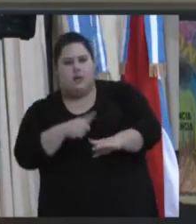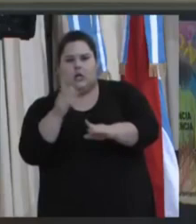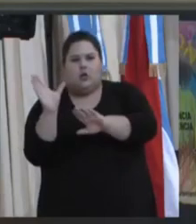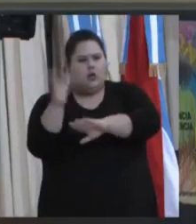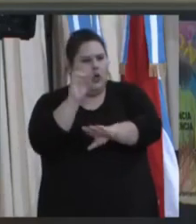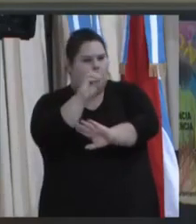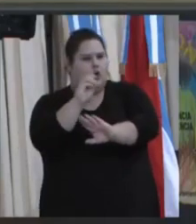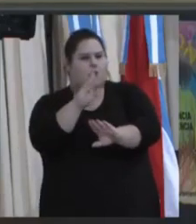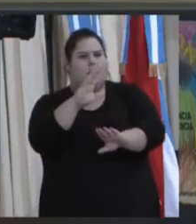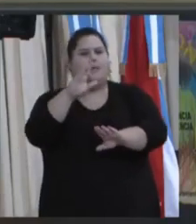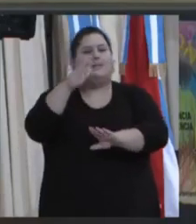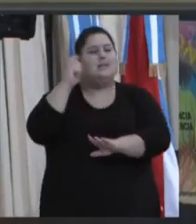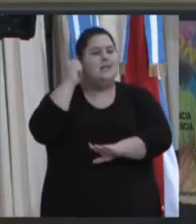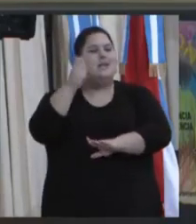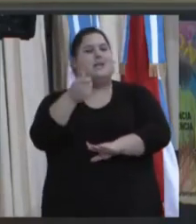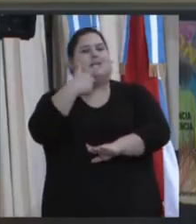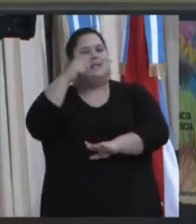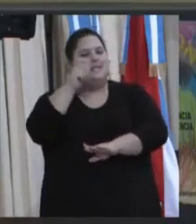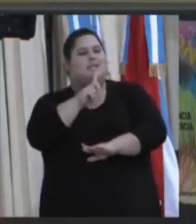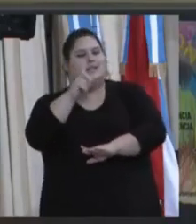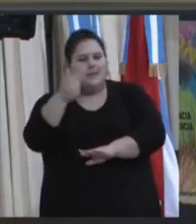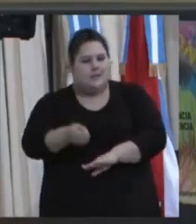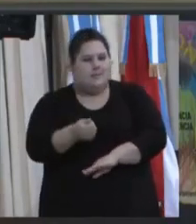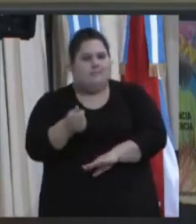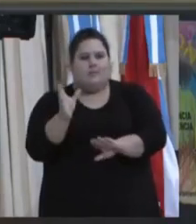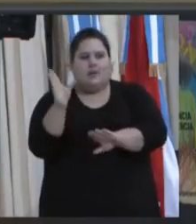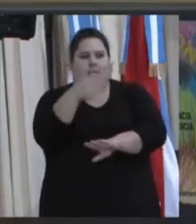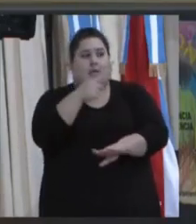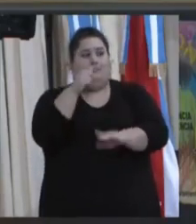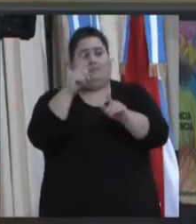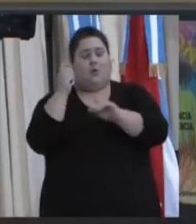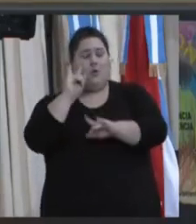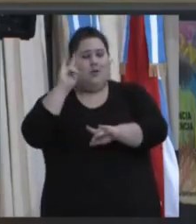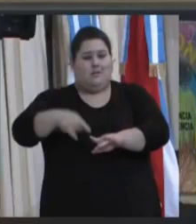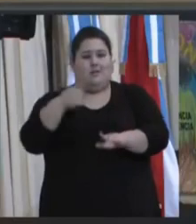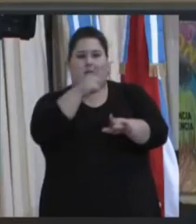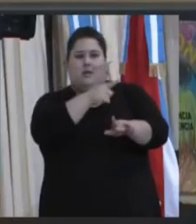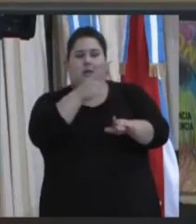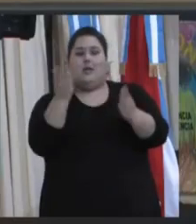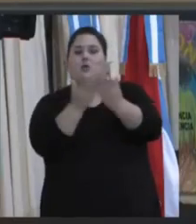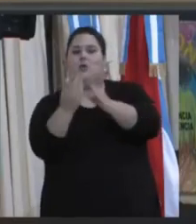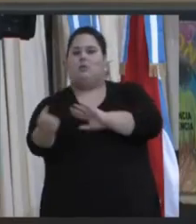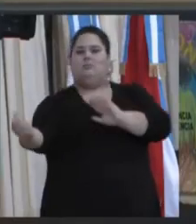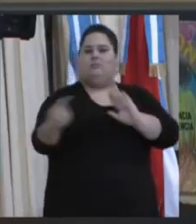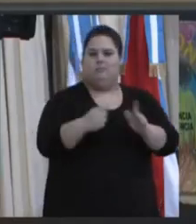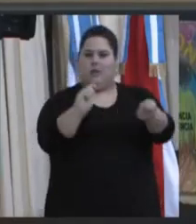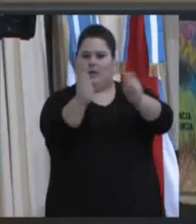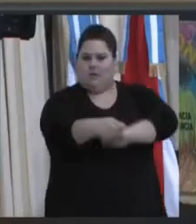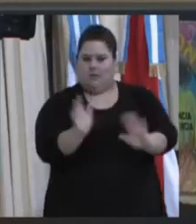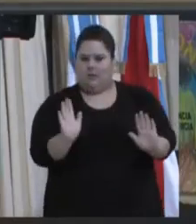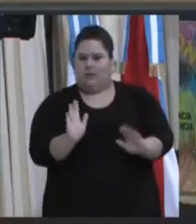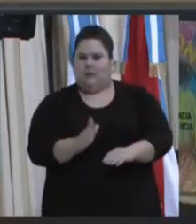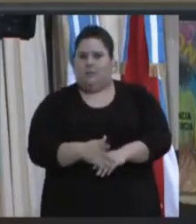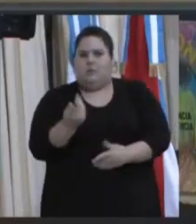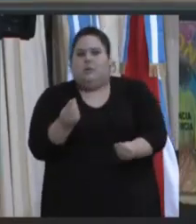las gremiales. Esta es una revista de los estudiantes que están en contra de la reforma porque ven en la reforma